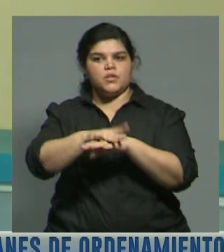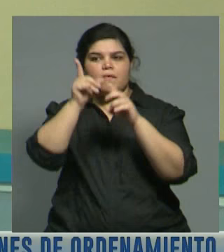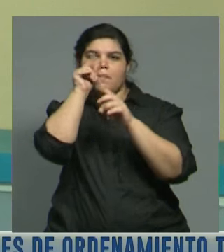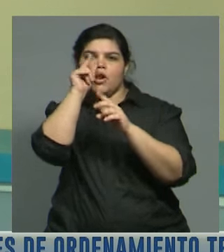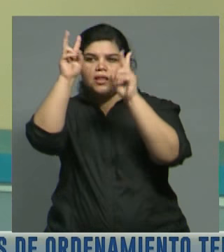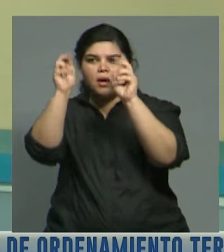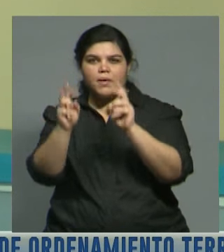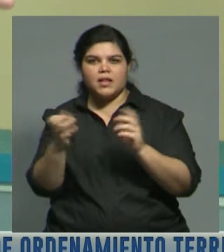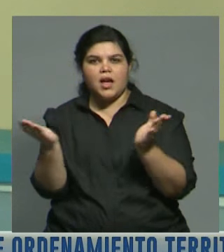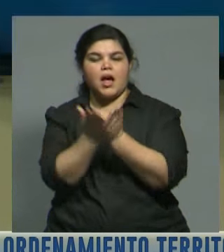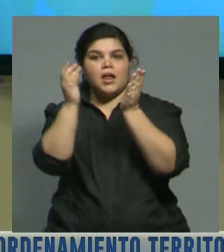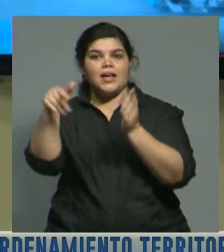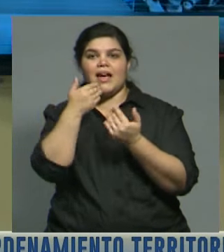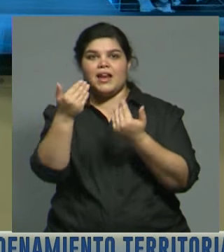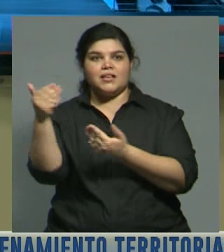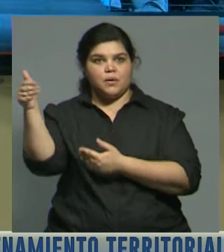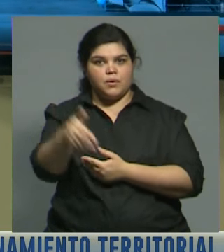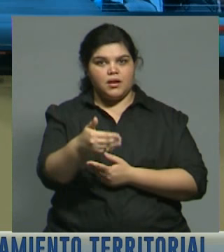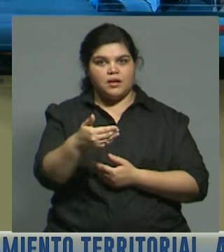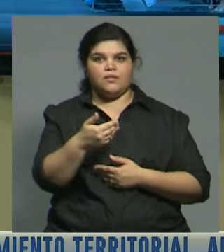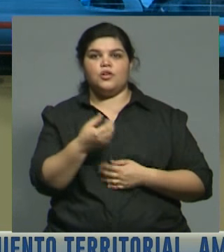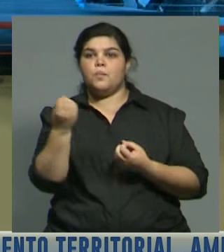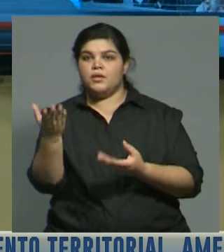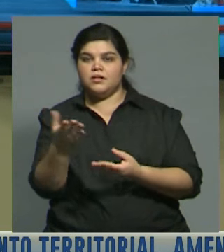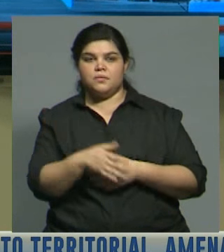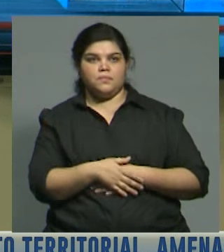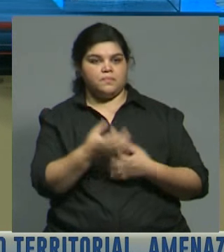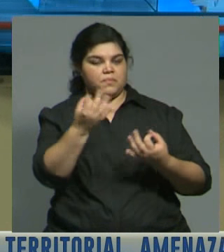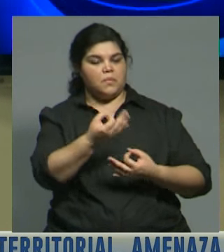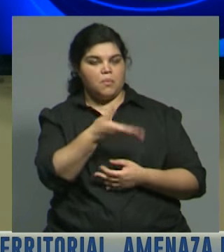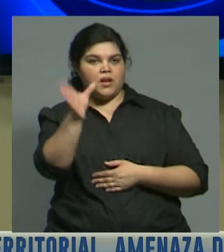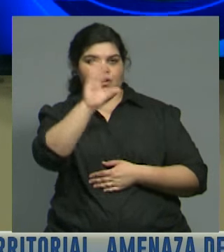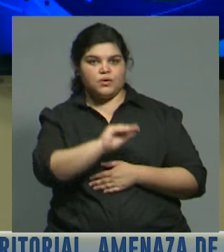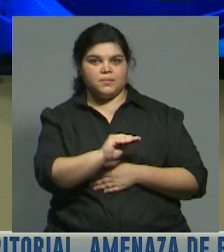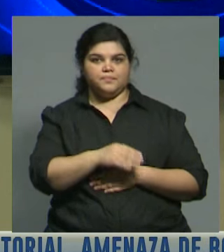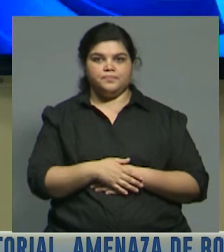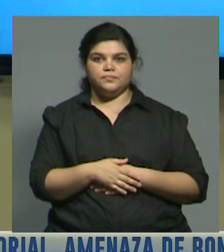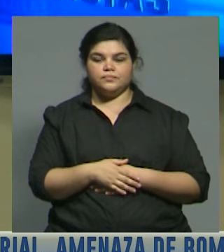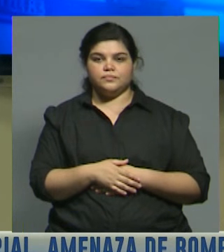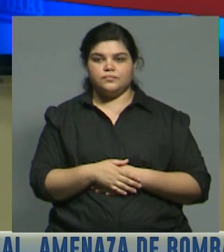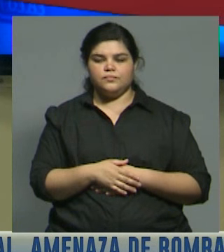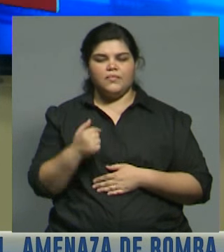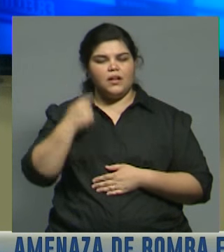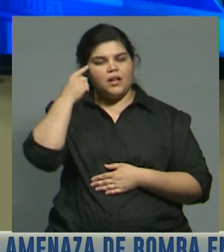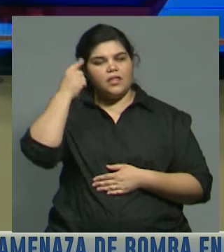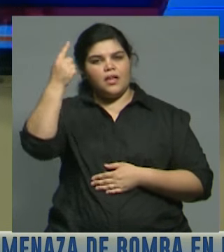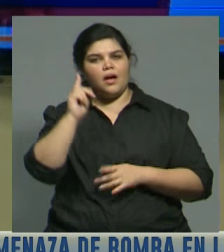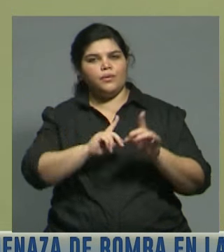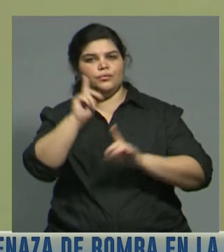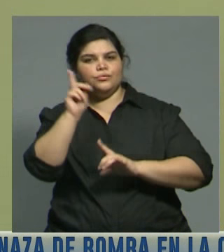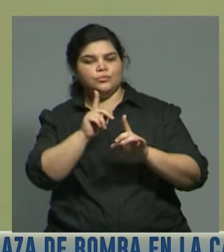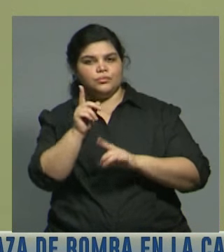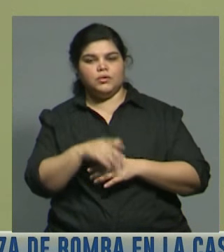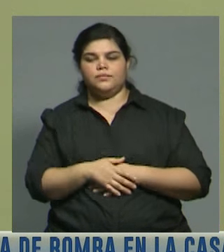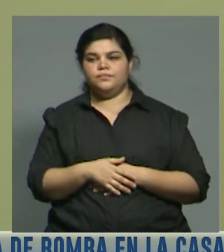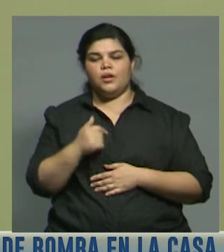desde ya muchas gracias por acercarte a Señal U, Julio. ¿Cómo estás? Gracias. Muy bien, buenas noches. Bueno, la idea es un poco hablar y resumir en un